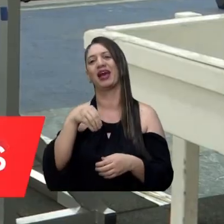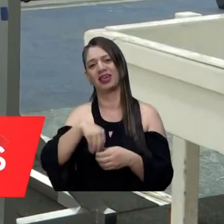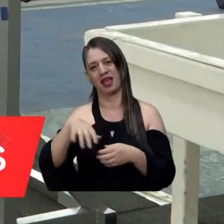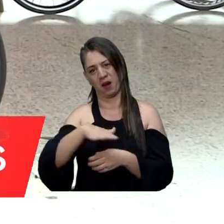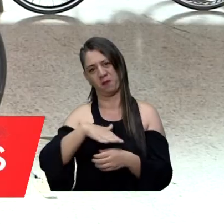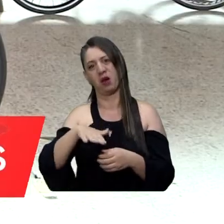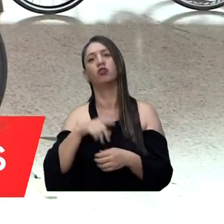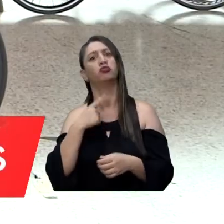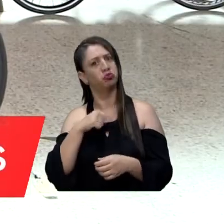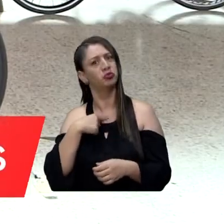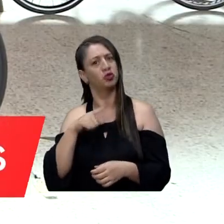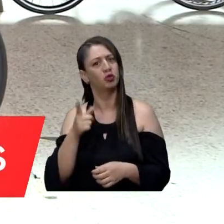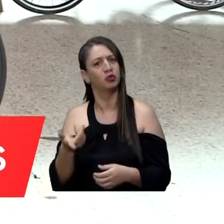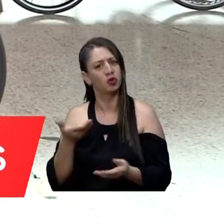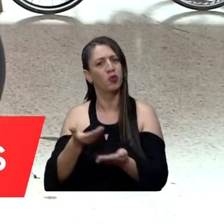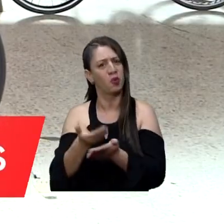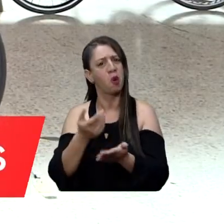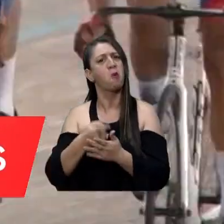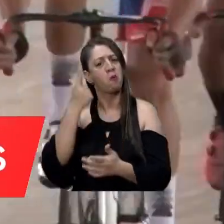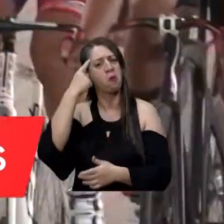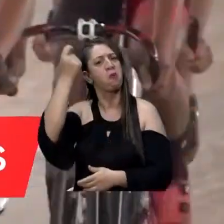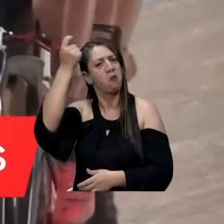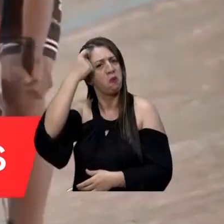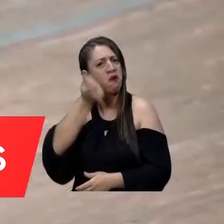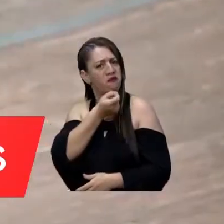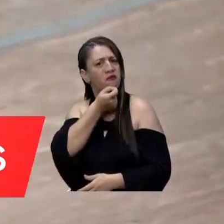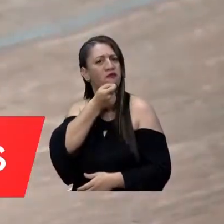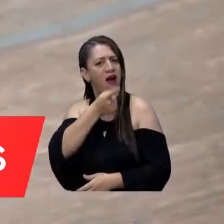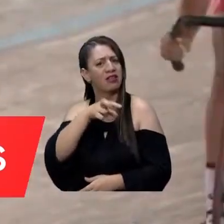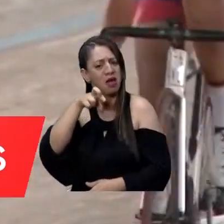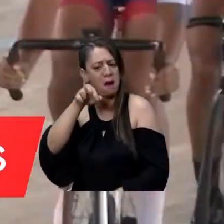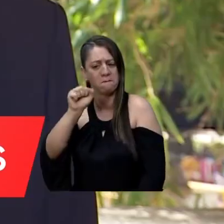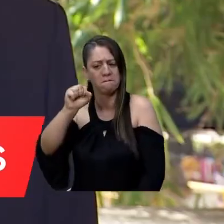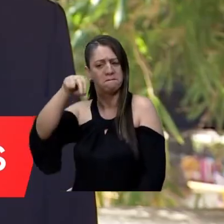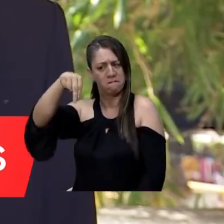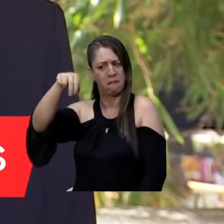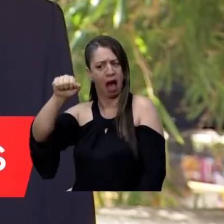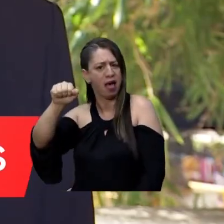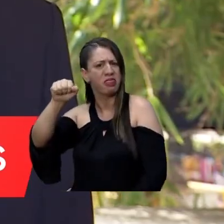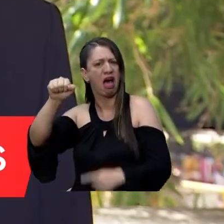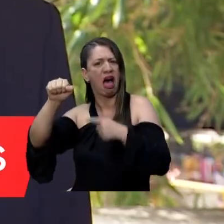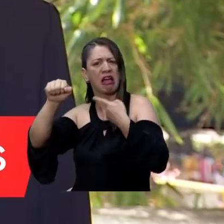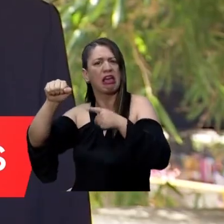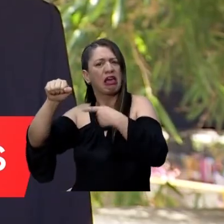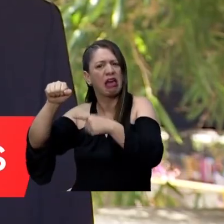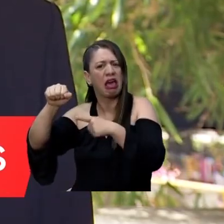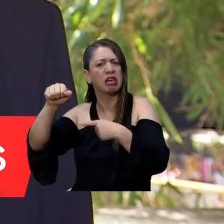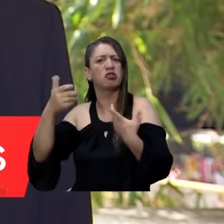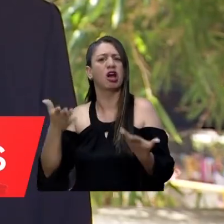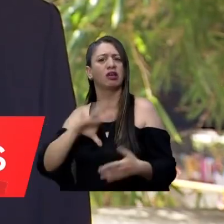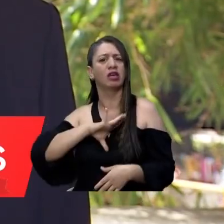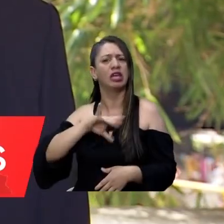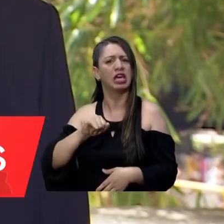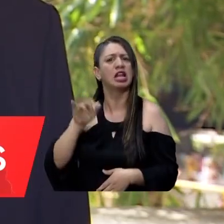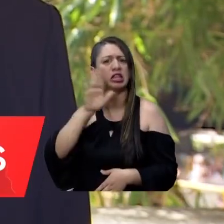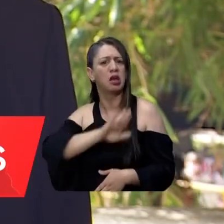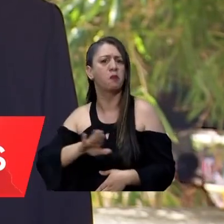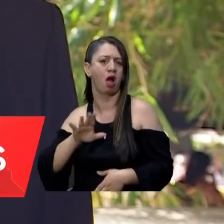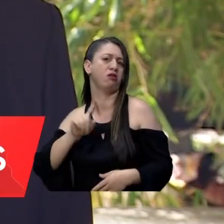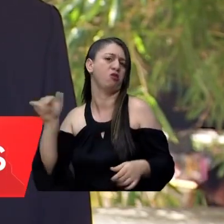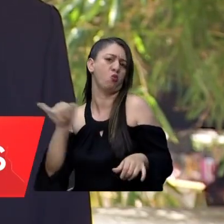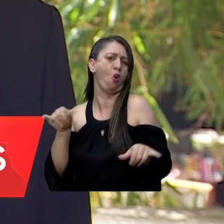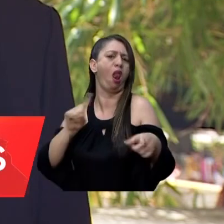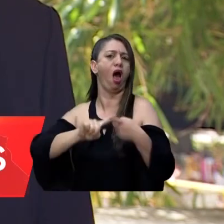mucho la propuesta, o sea, es de fácil recordación y además Pana aquí en nuestra ciudad, en nuestro departamento y en el país es un